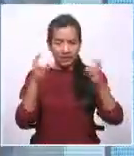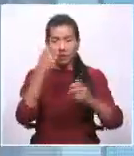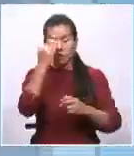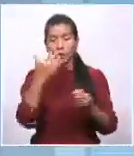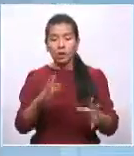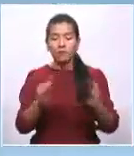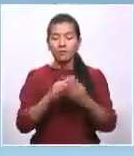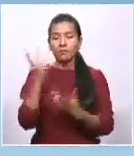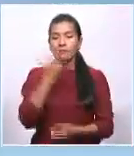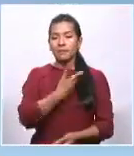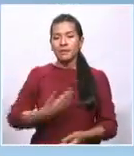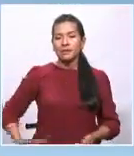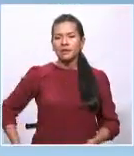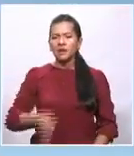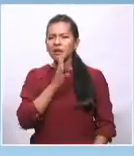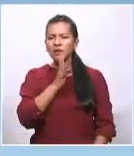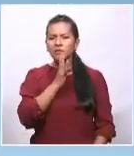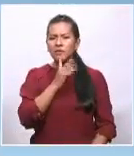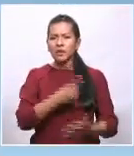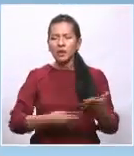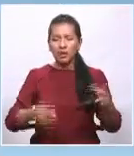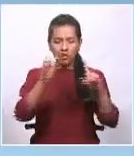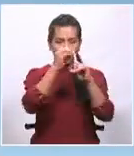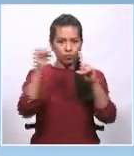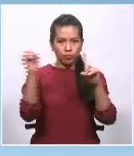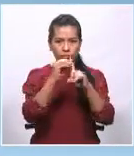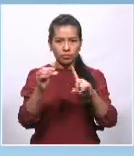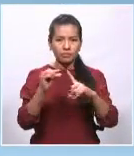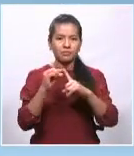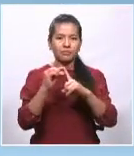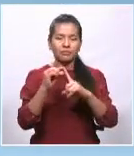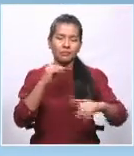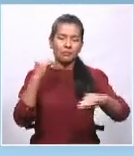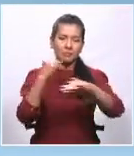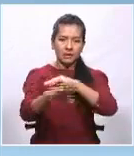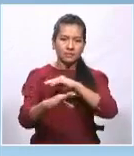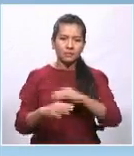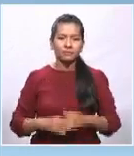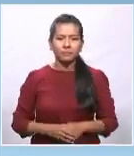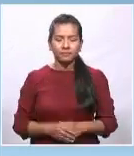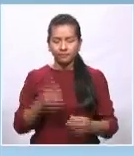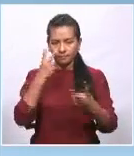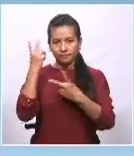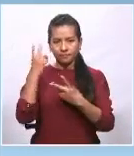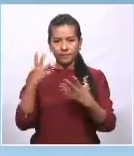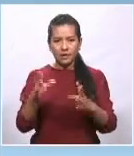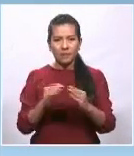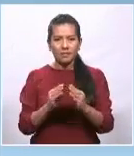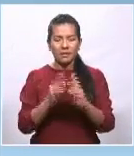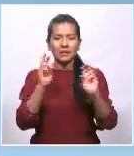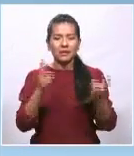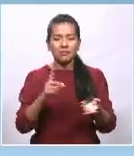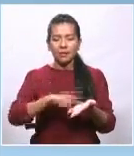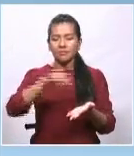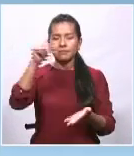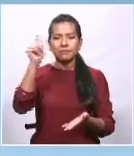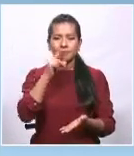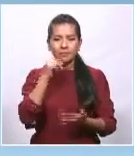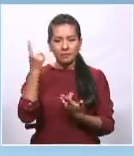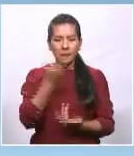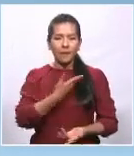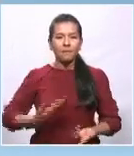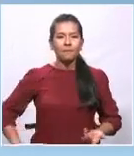el presidente Luis Arce Catacora ha expresado el siguiente mensaje en sus redes sociales. En su cuenta de Twitter, Luis Alberto Arce